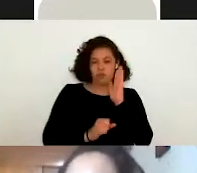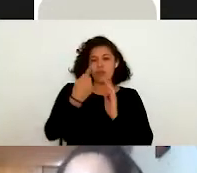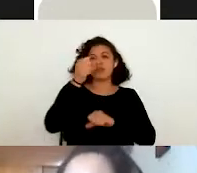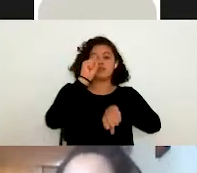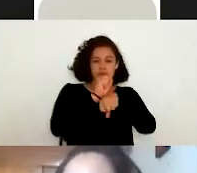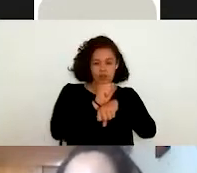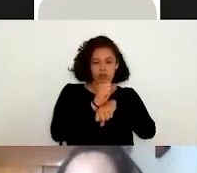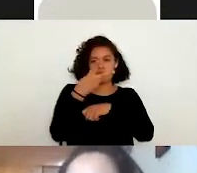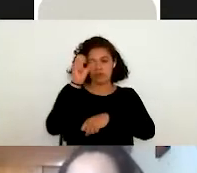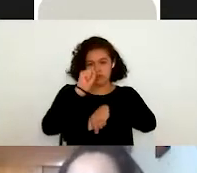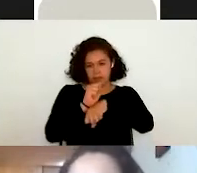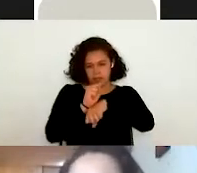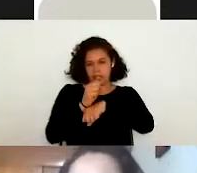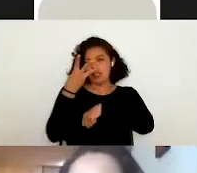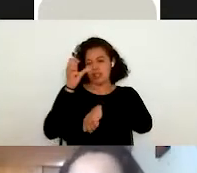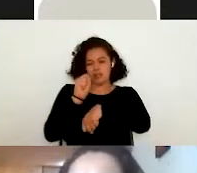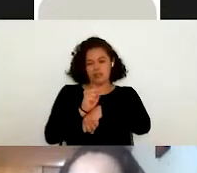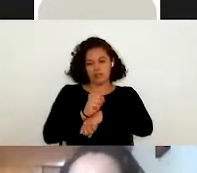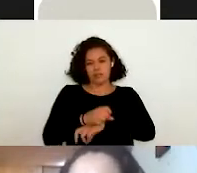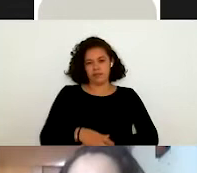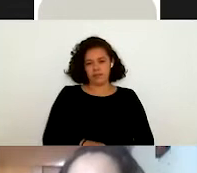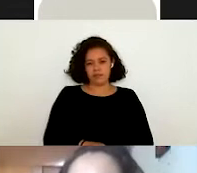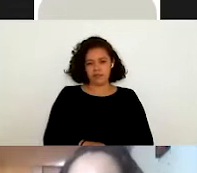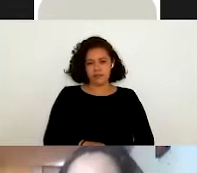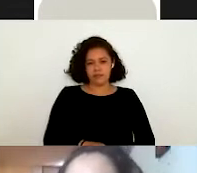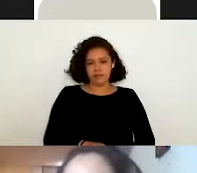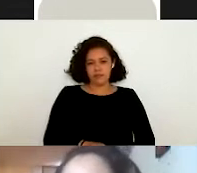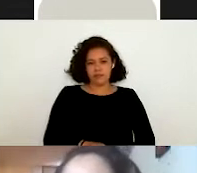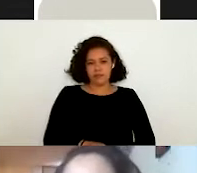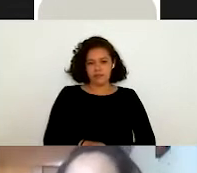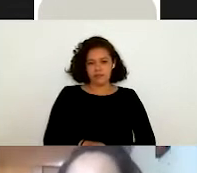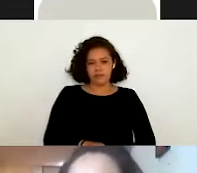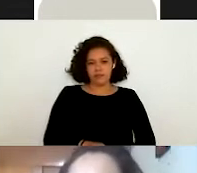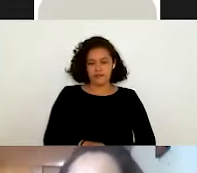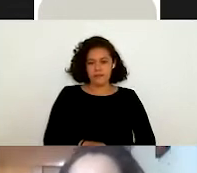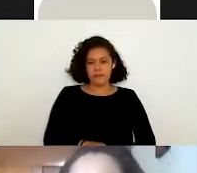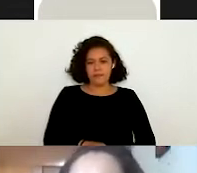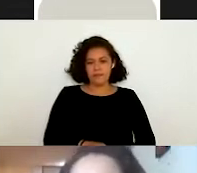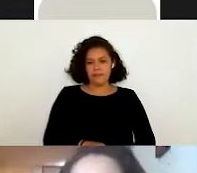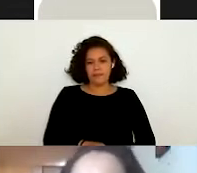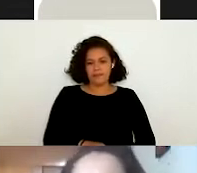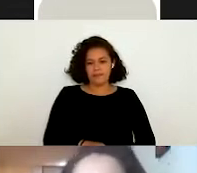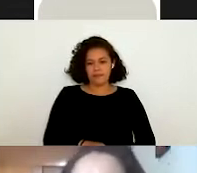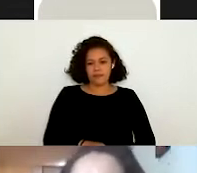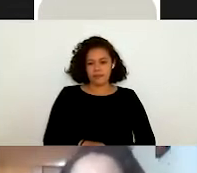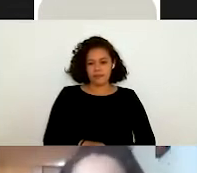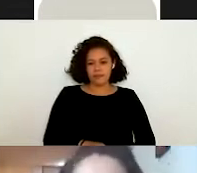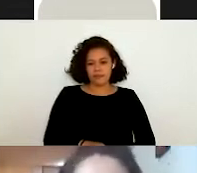1, semana 2 de la implementación o del diseño del proyecto, podría ser una